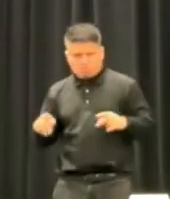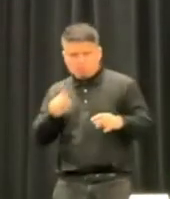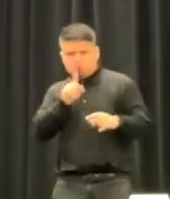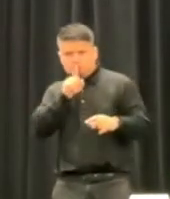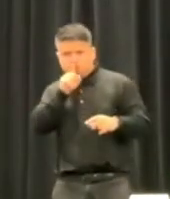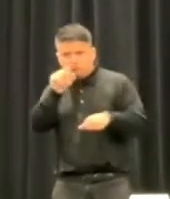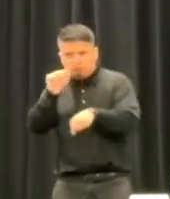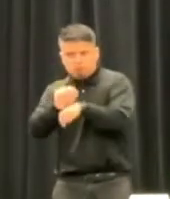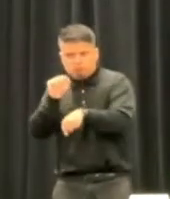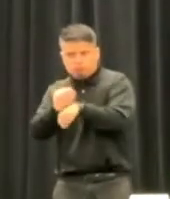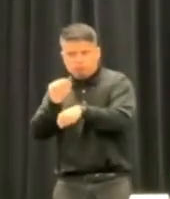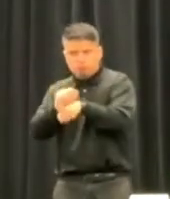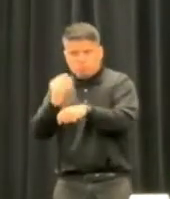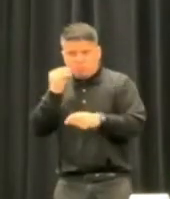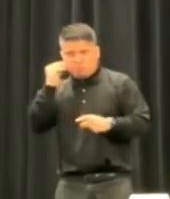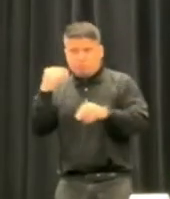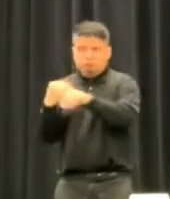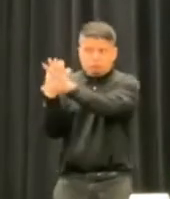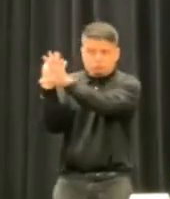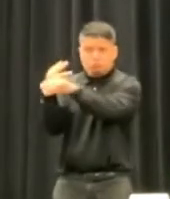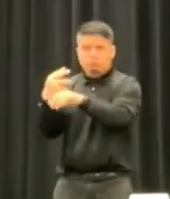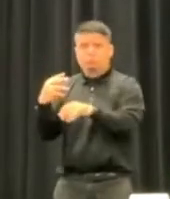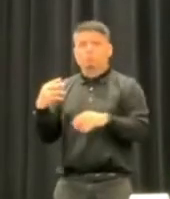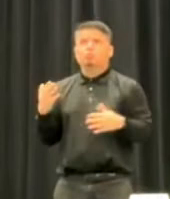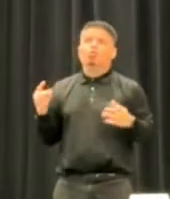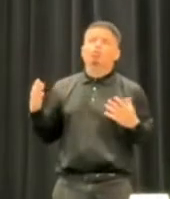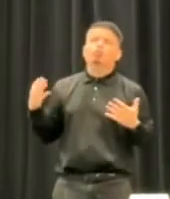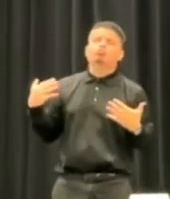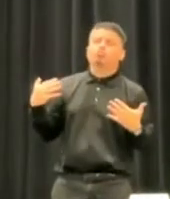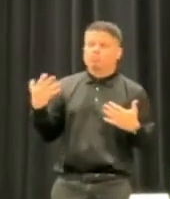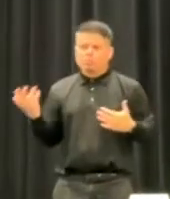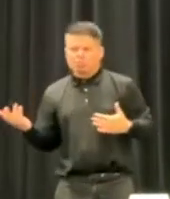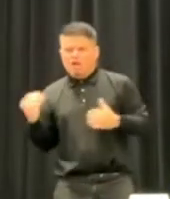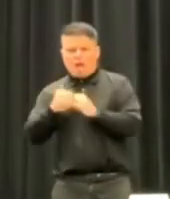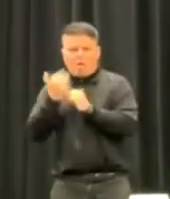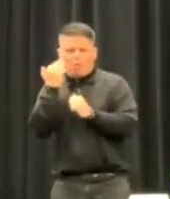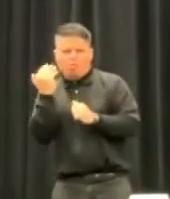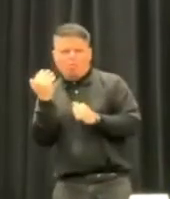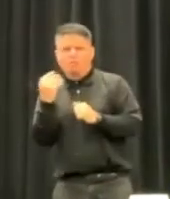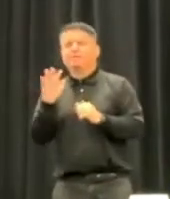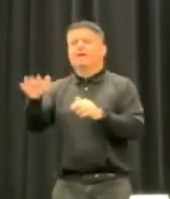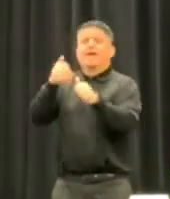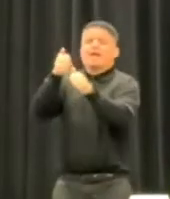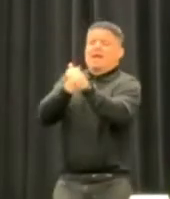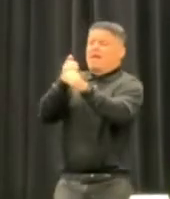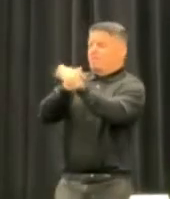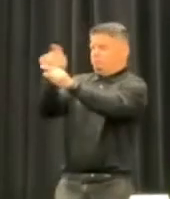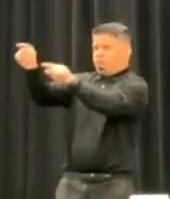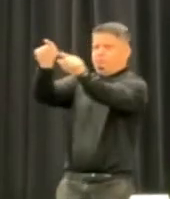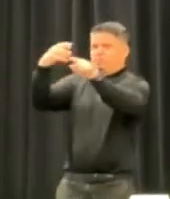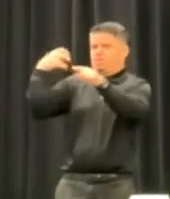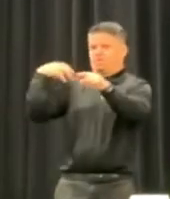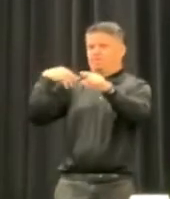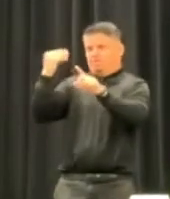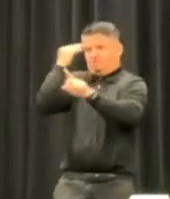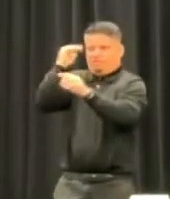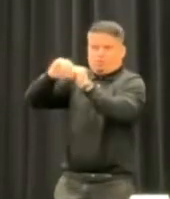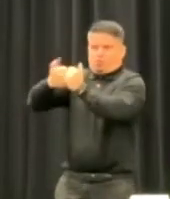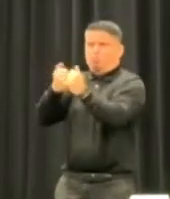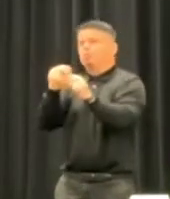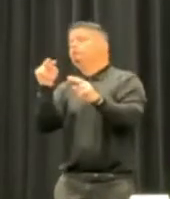agencia de el gobierno tiene que tener integrado un sistema de